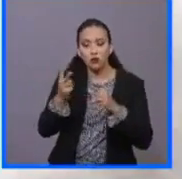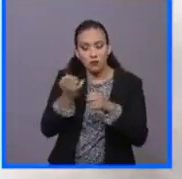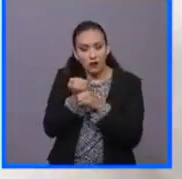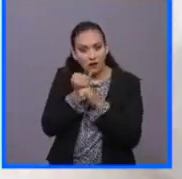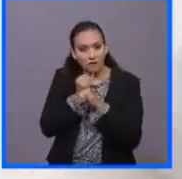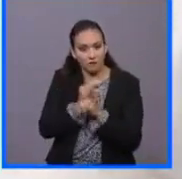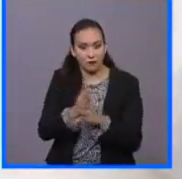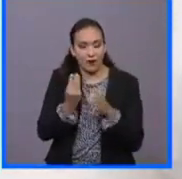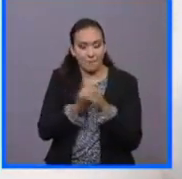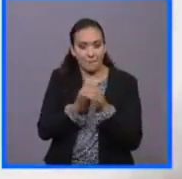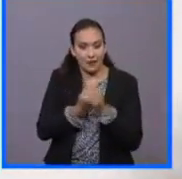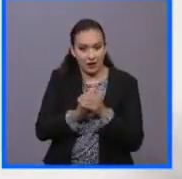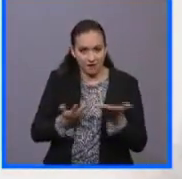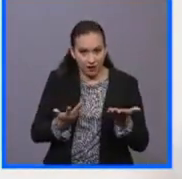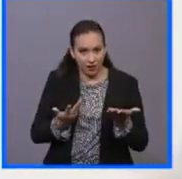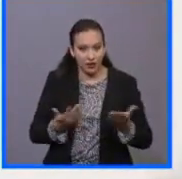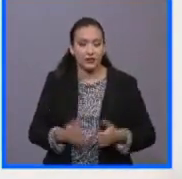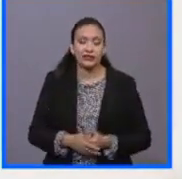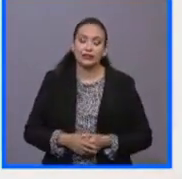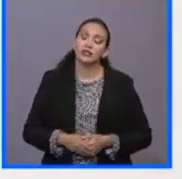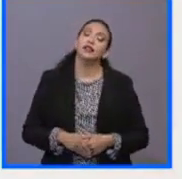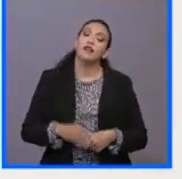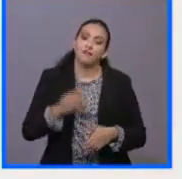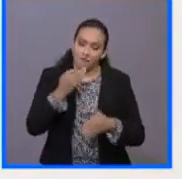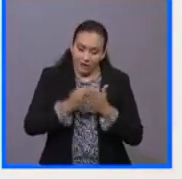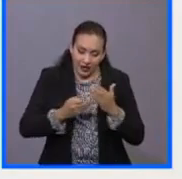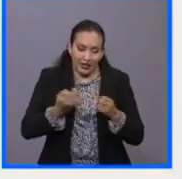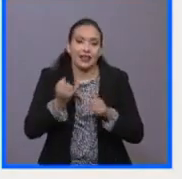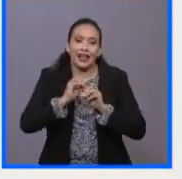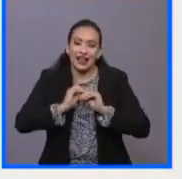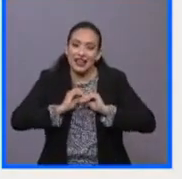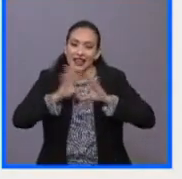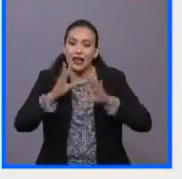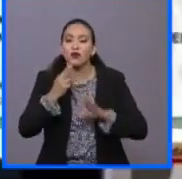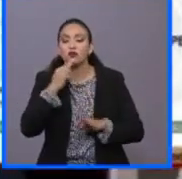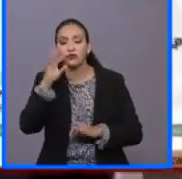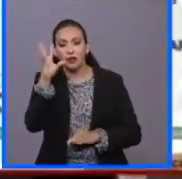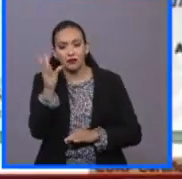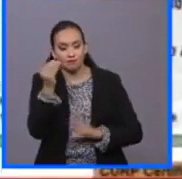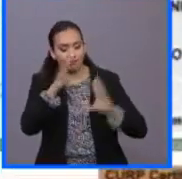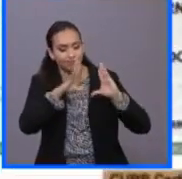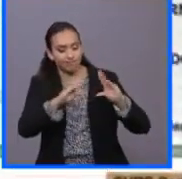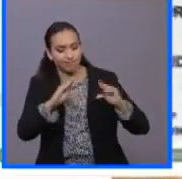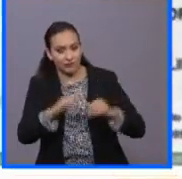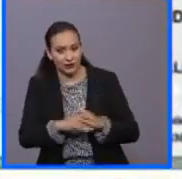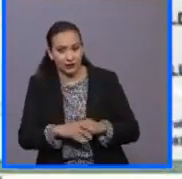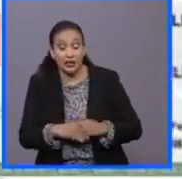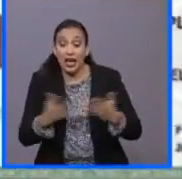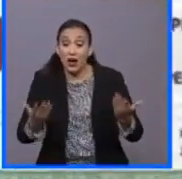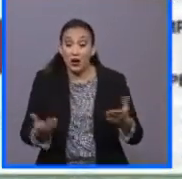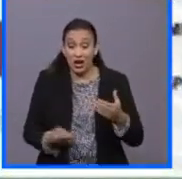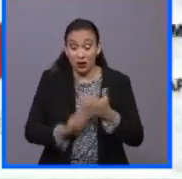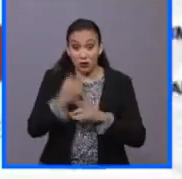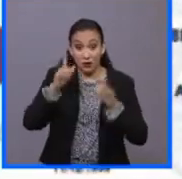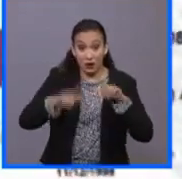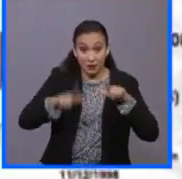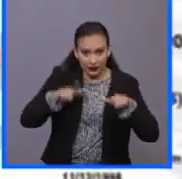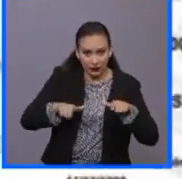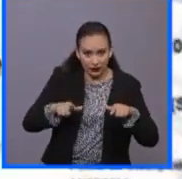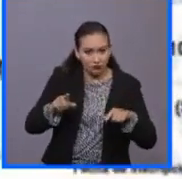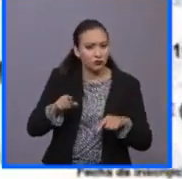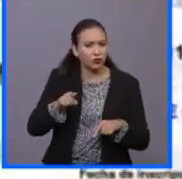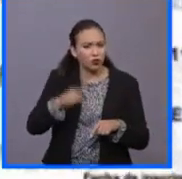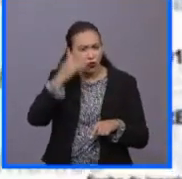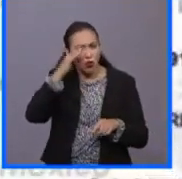2025, contexto que, aunado a la falta de transparencia sobre la tecnología que soportará la nueva plataforma y